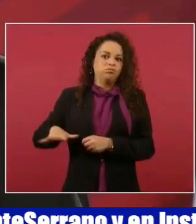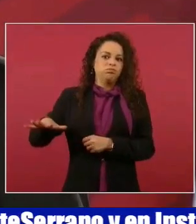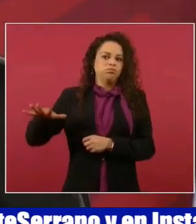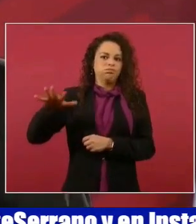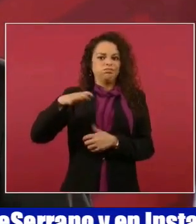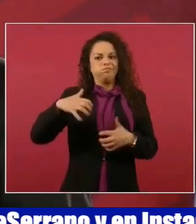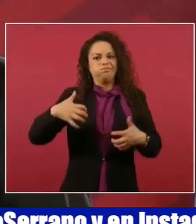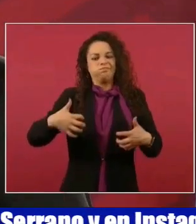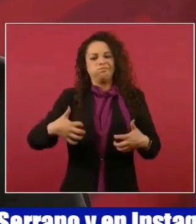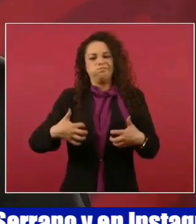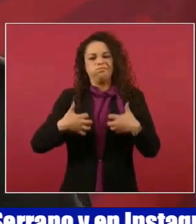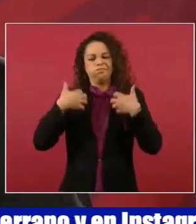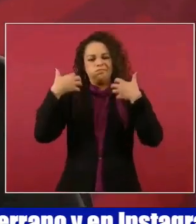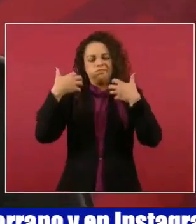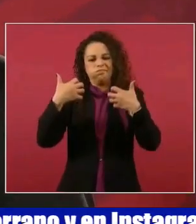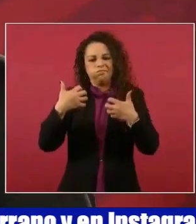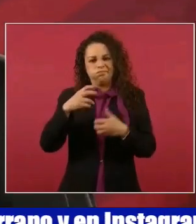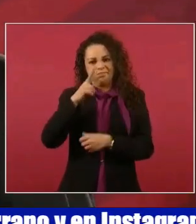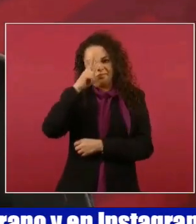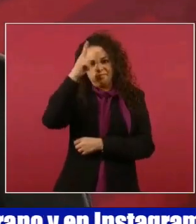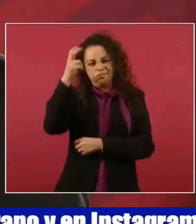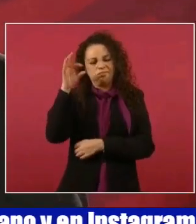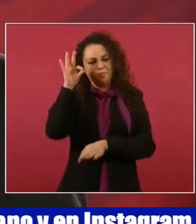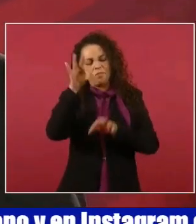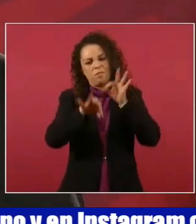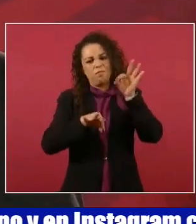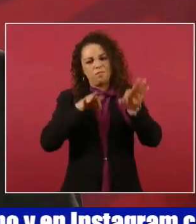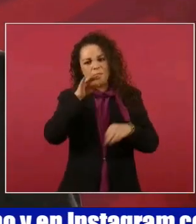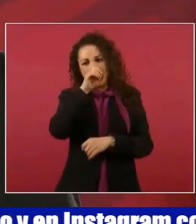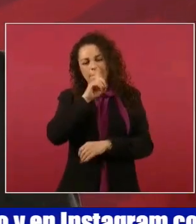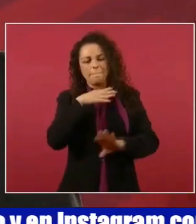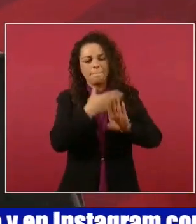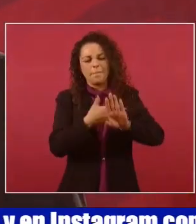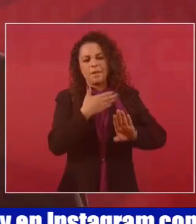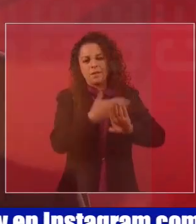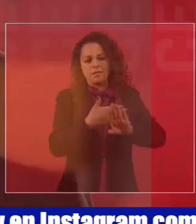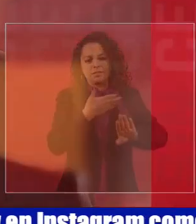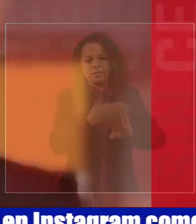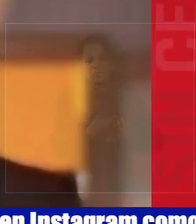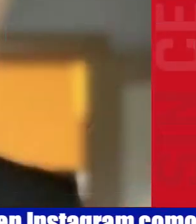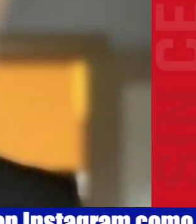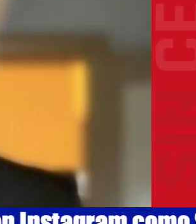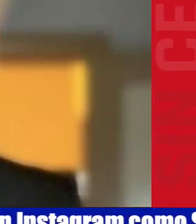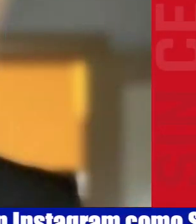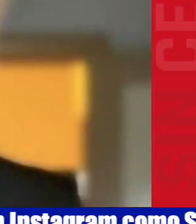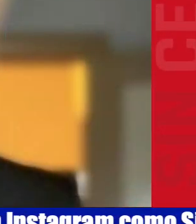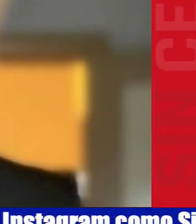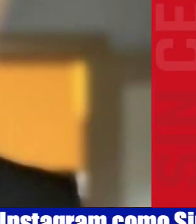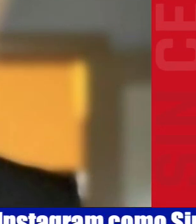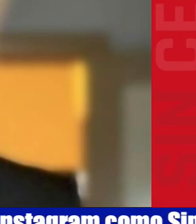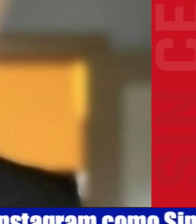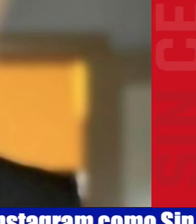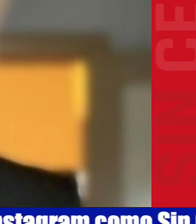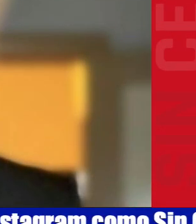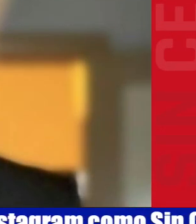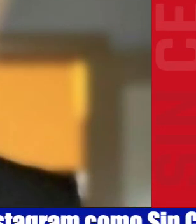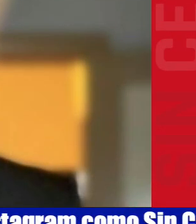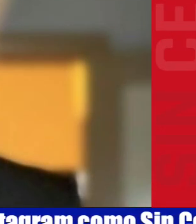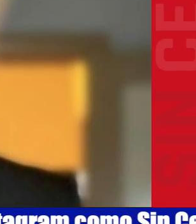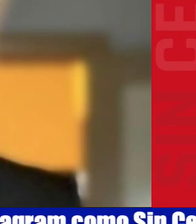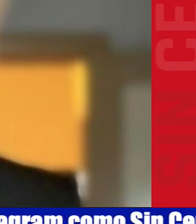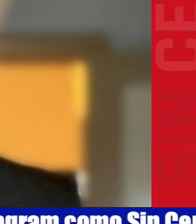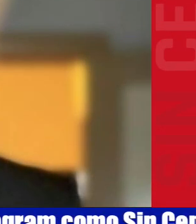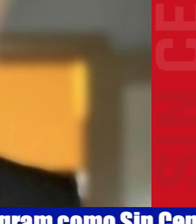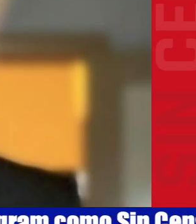seguidores que compraran dólares y pues quedó como un verdadero pendejo, ¿no? Entre risas dijo que fueran a reclamarle a Chumel porque